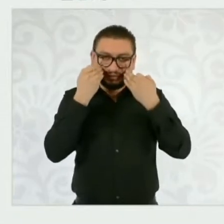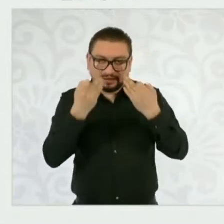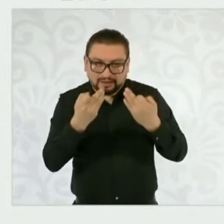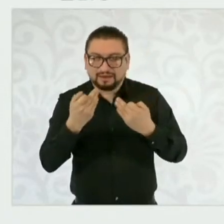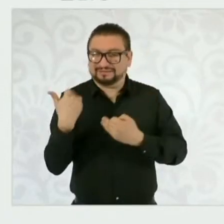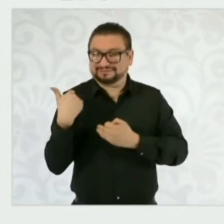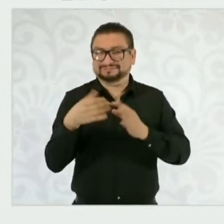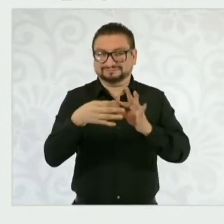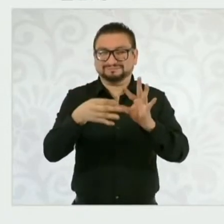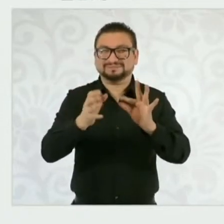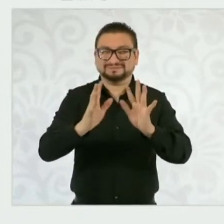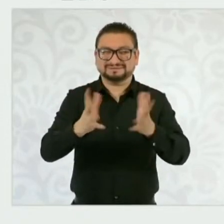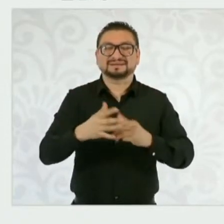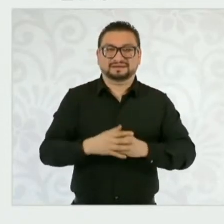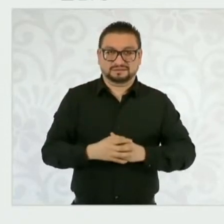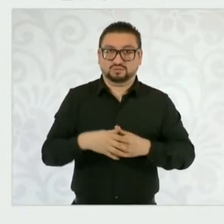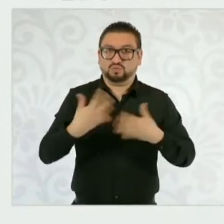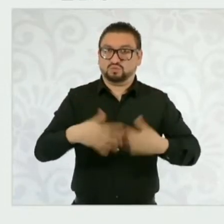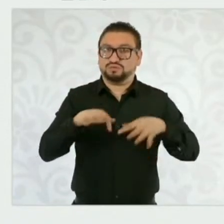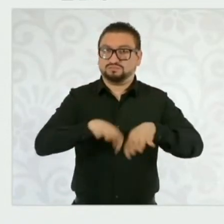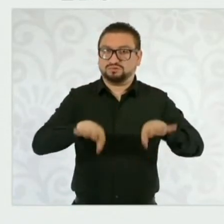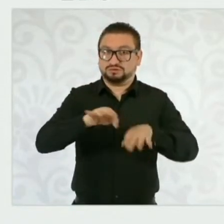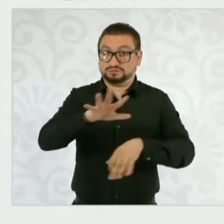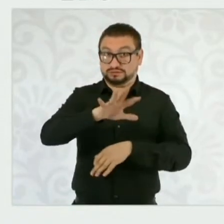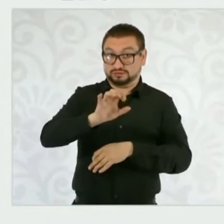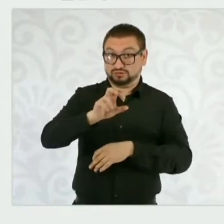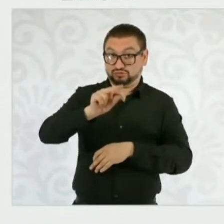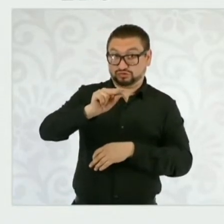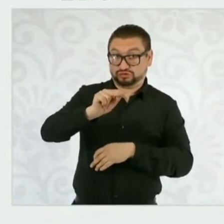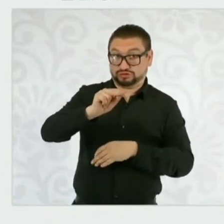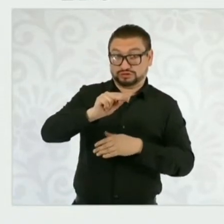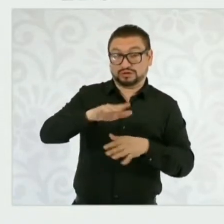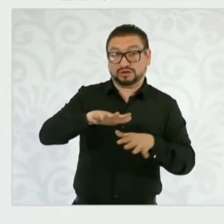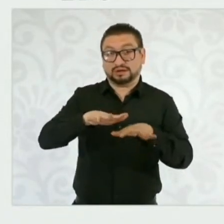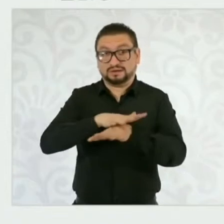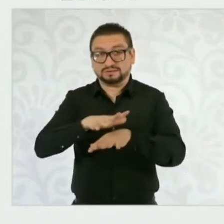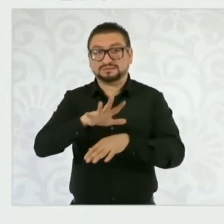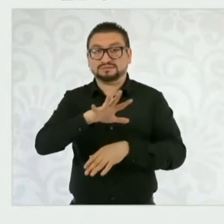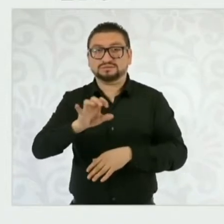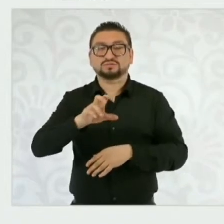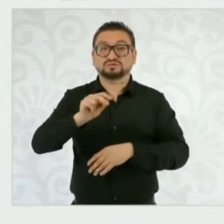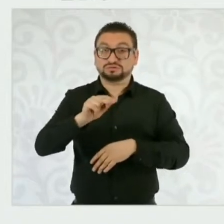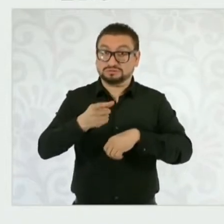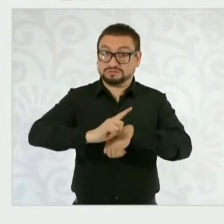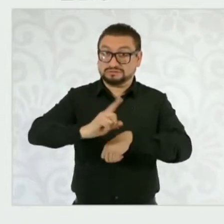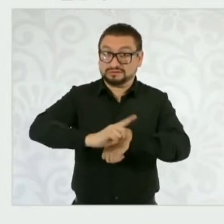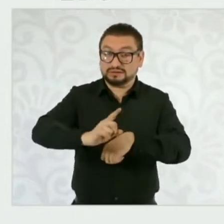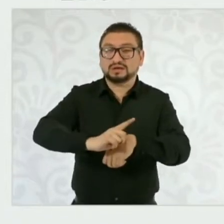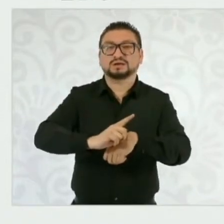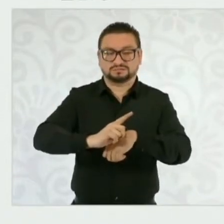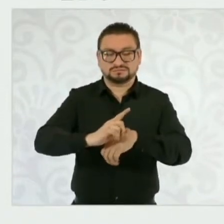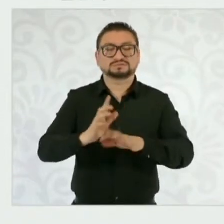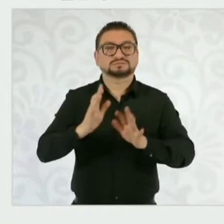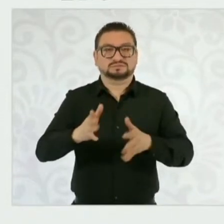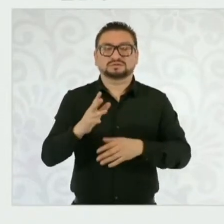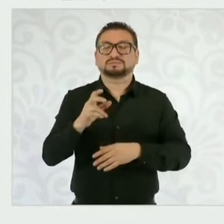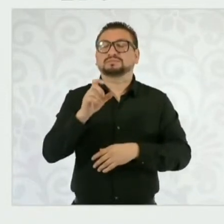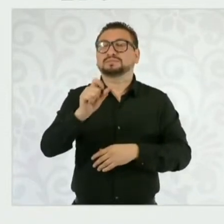hablado de manera muy importante, pasando de 580 a 580 pesos diarios, es decir, como ya